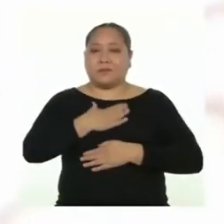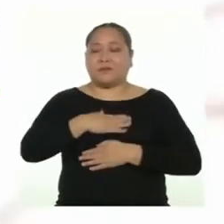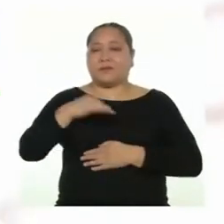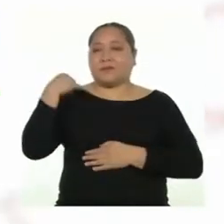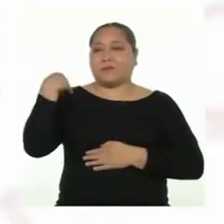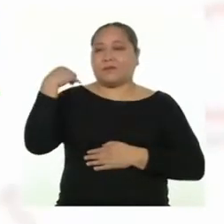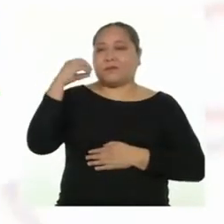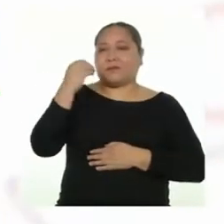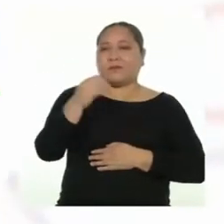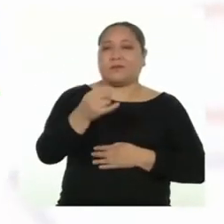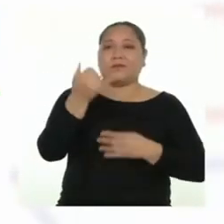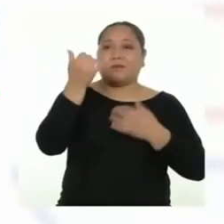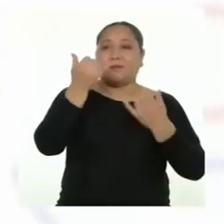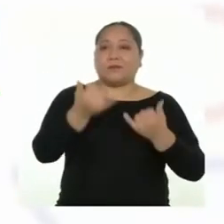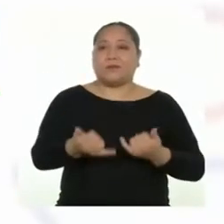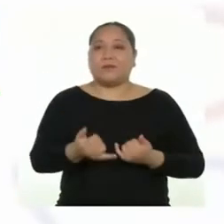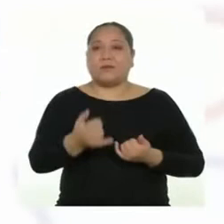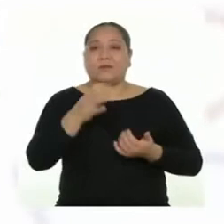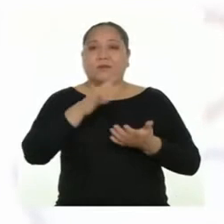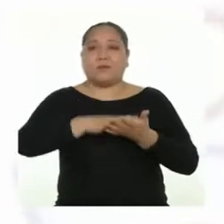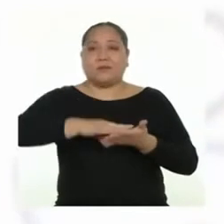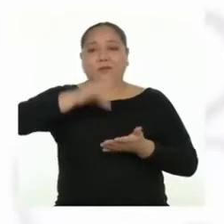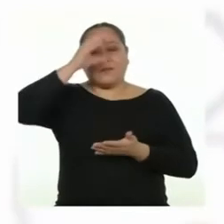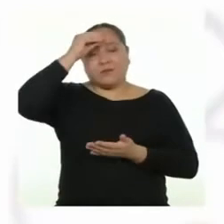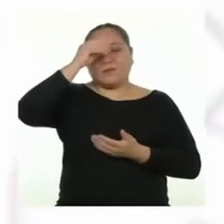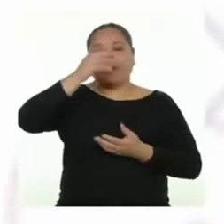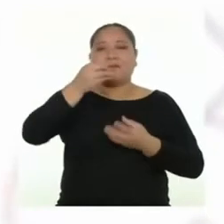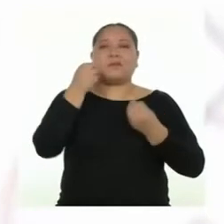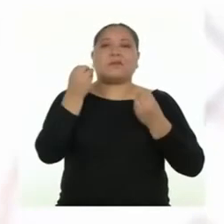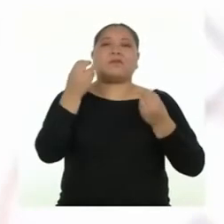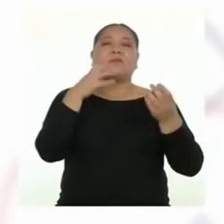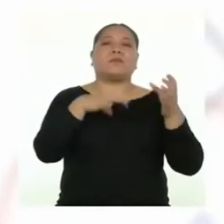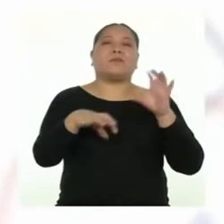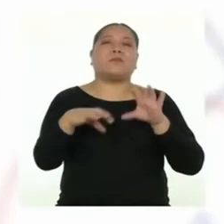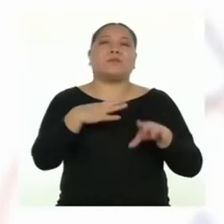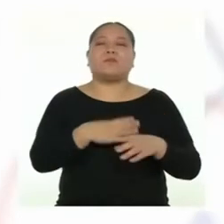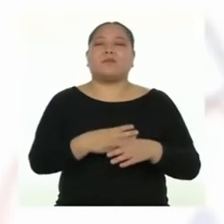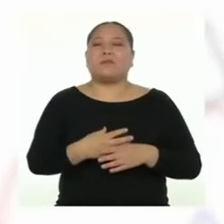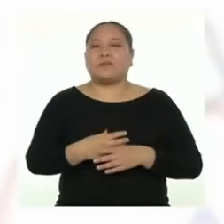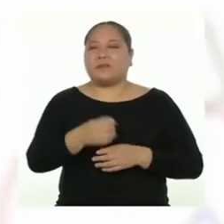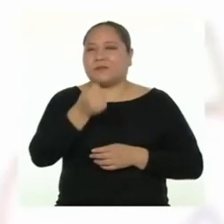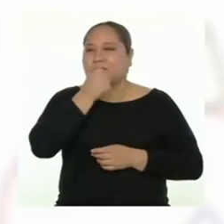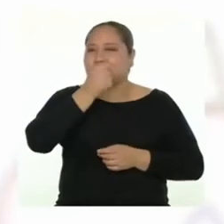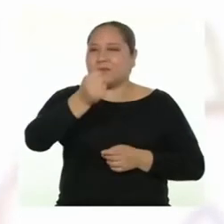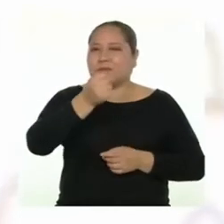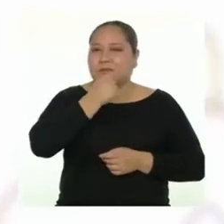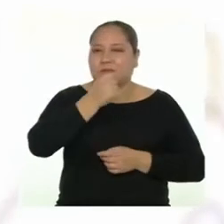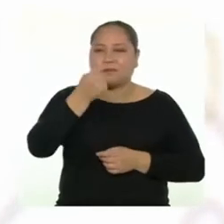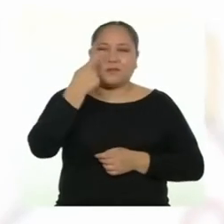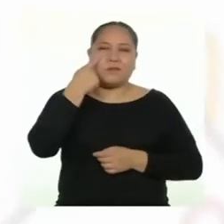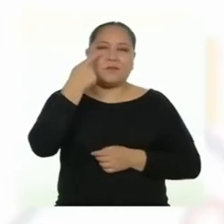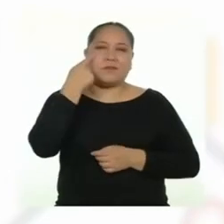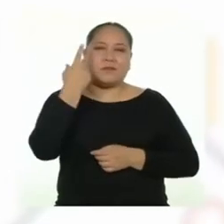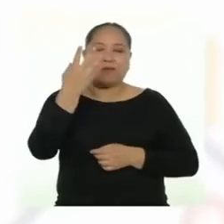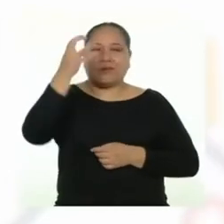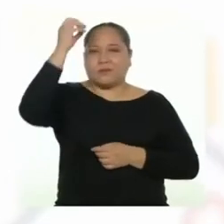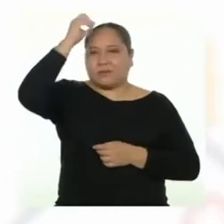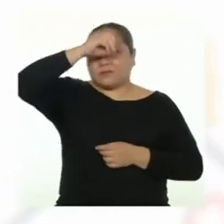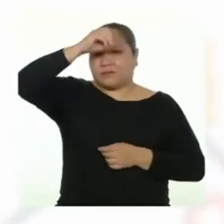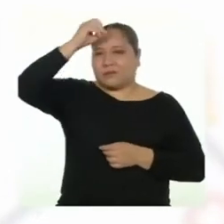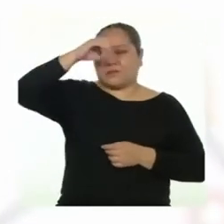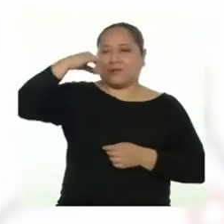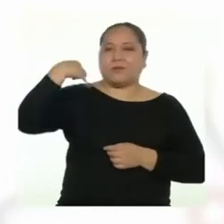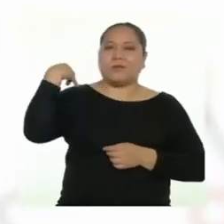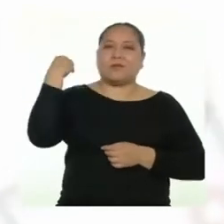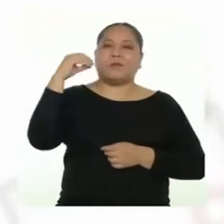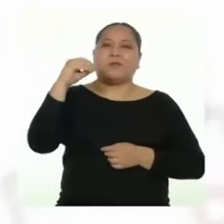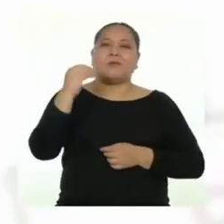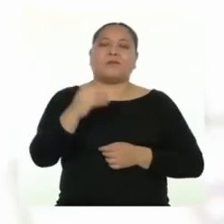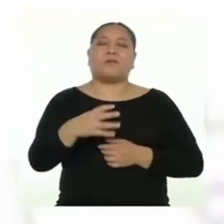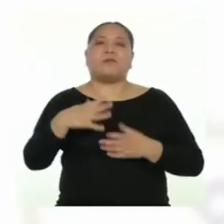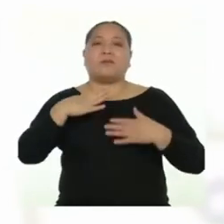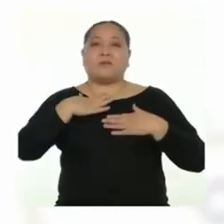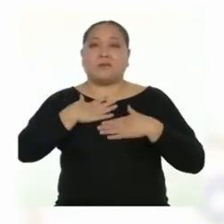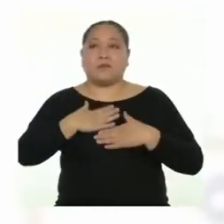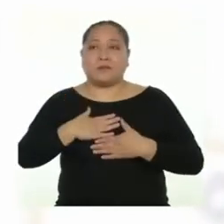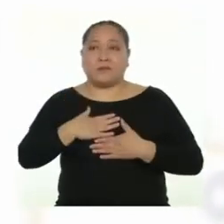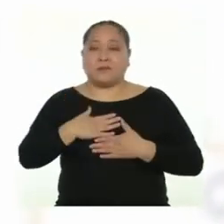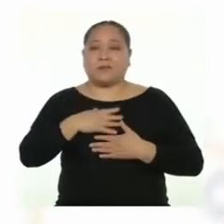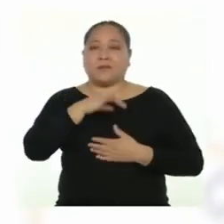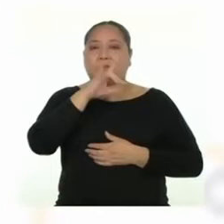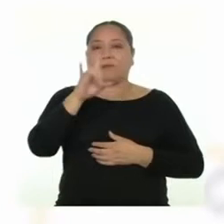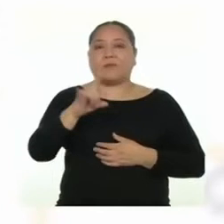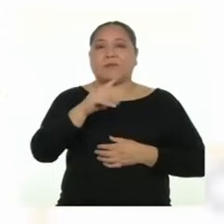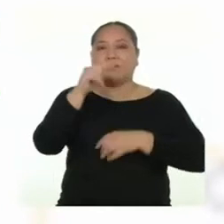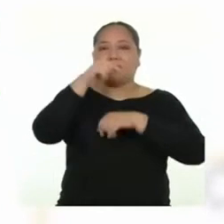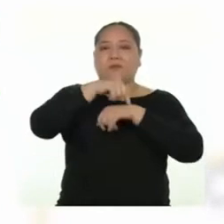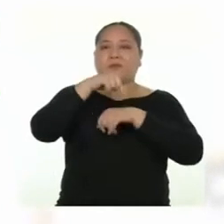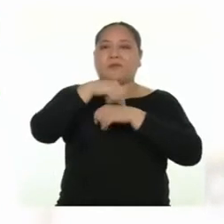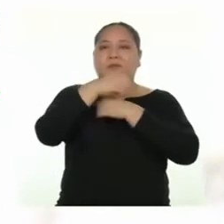adolescentes. Y hoy aprenderemos cómo realizar una entrevista para conocer la opinión de las adolescentes sobre la actividad física y el uso